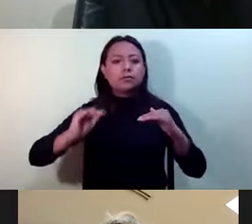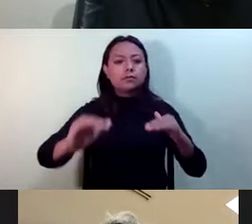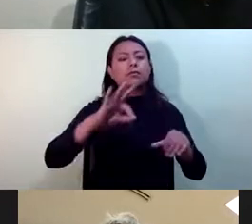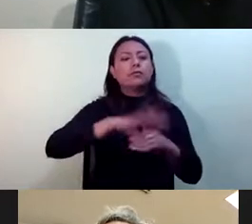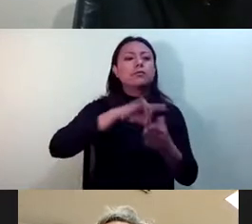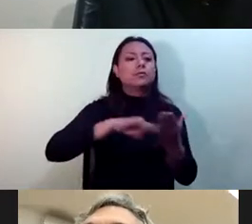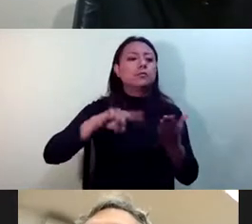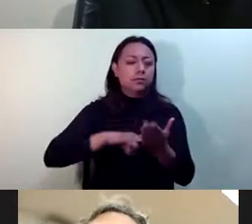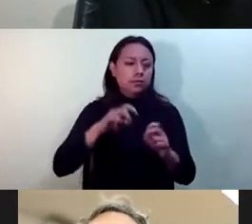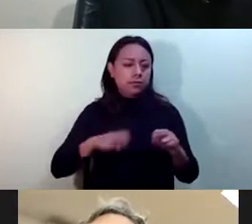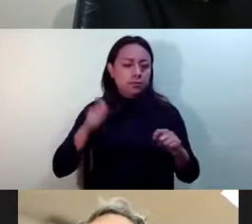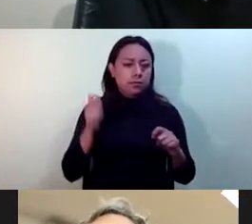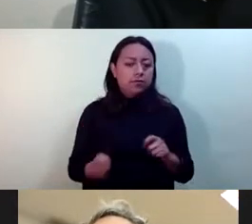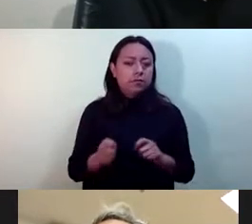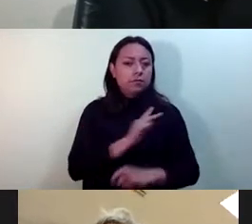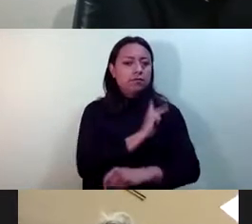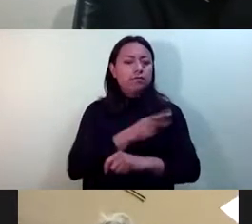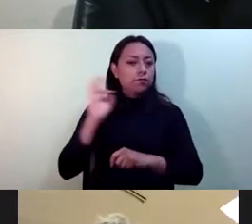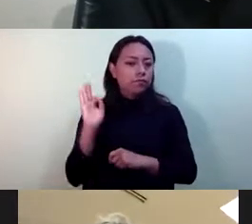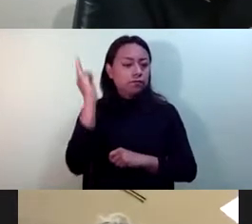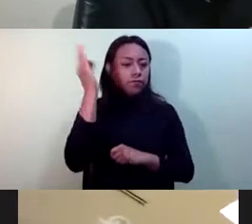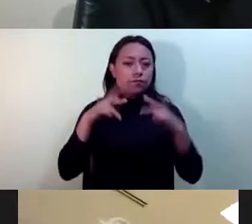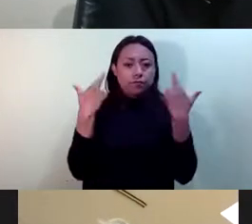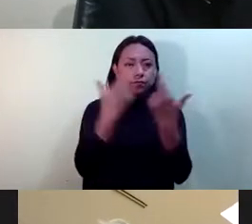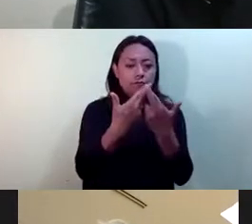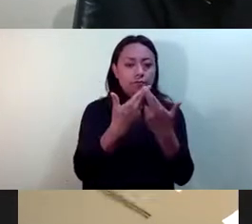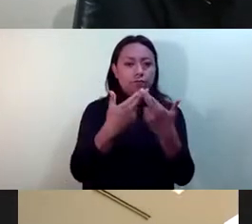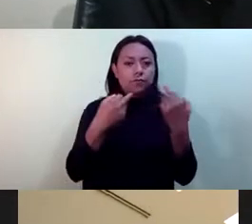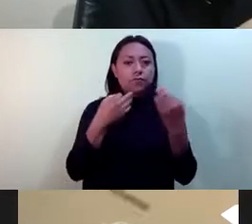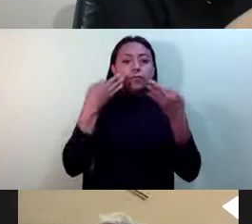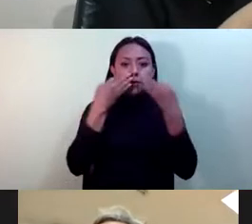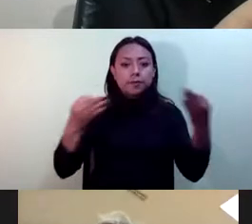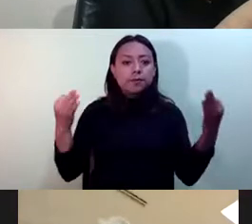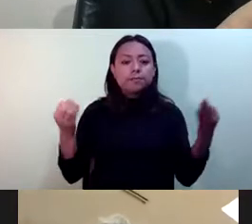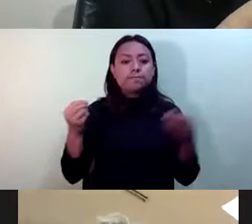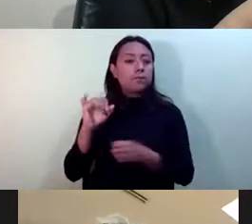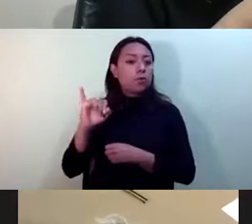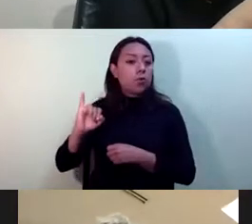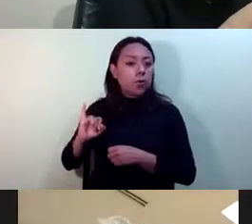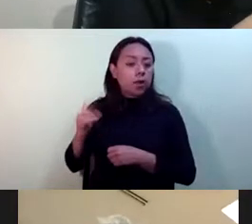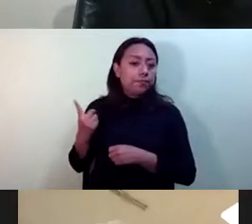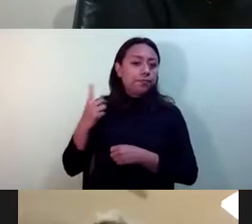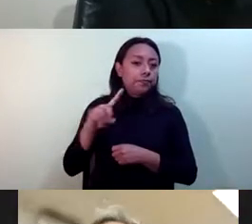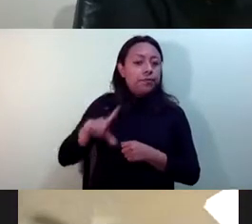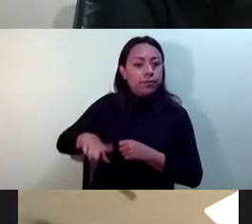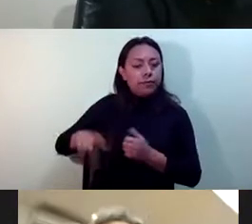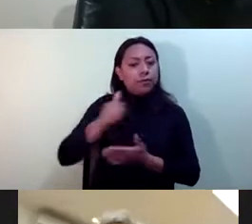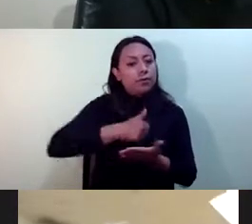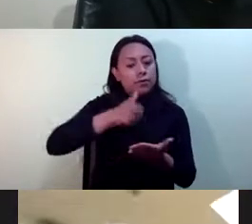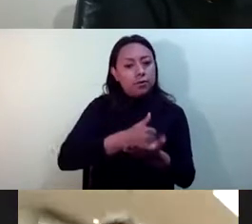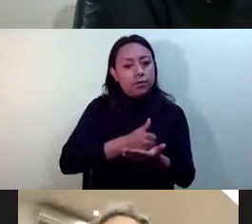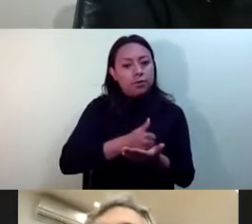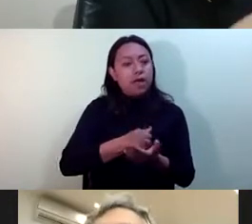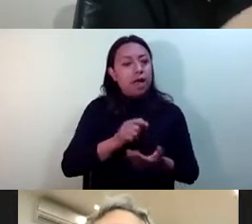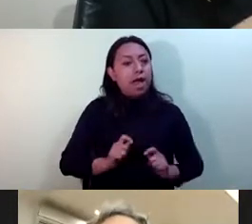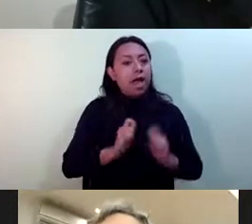de la Federación, que en sesión pública ordenó el jueves pasado al gobierno de la ciudad a proveer en 5